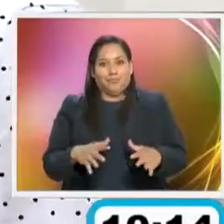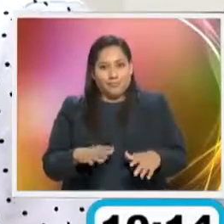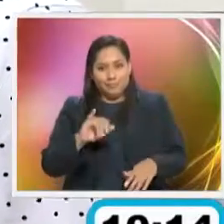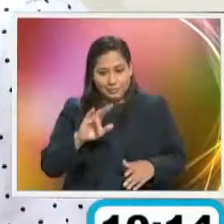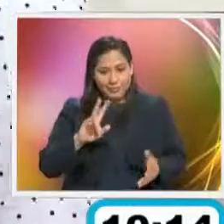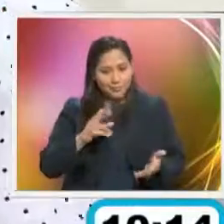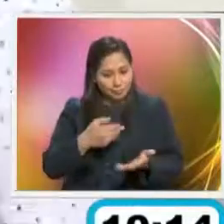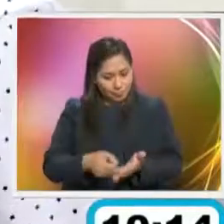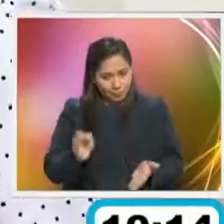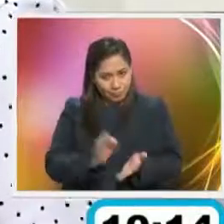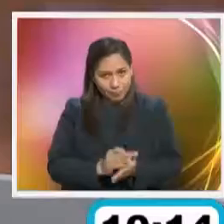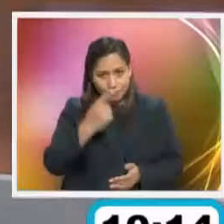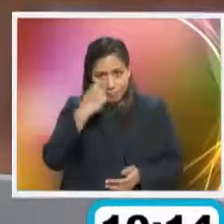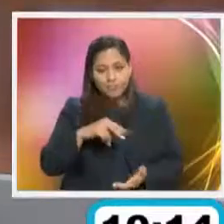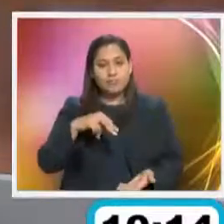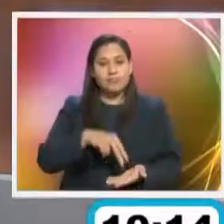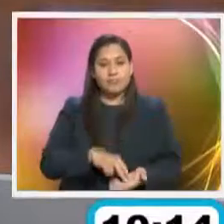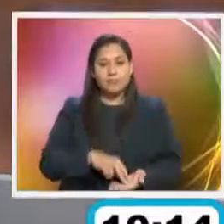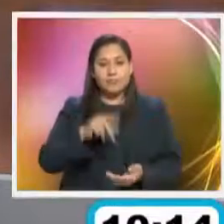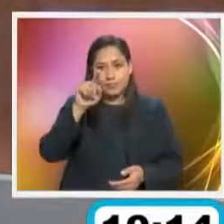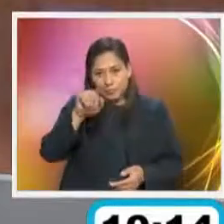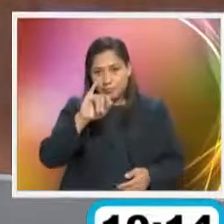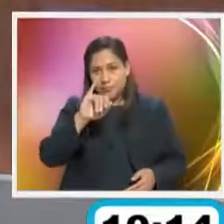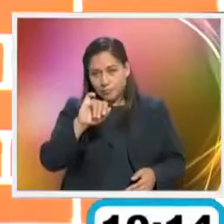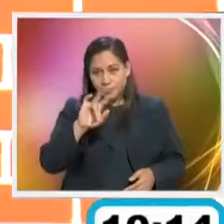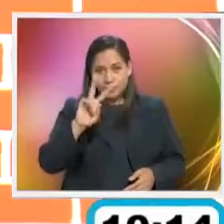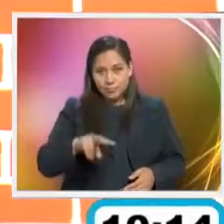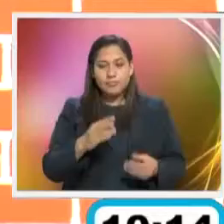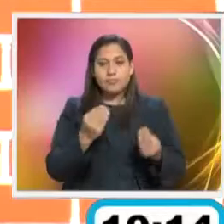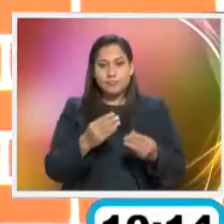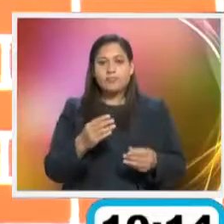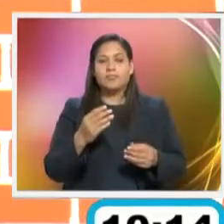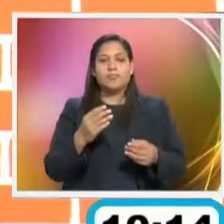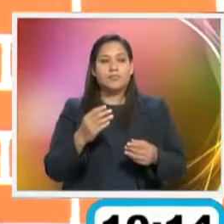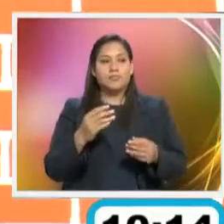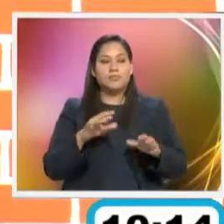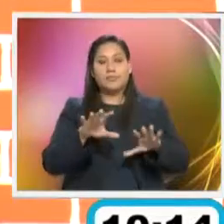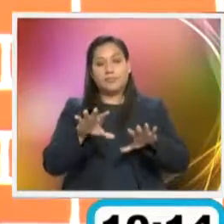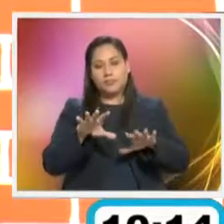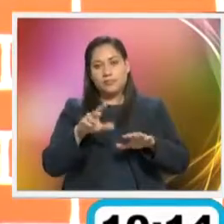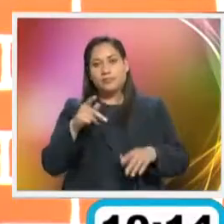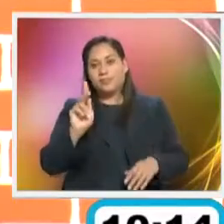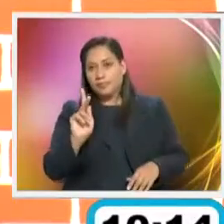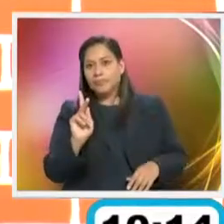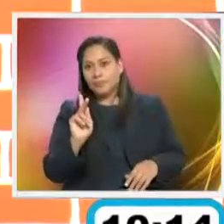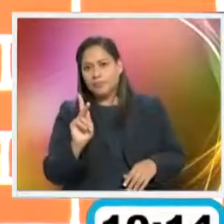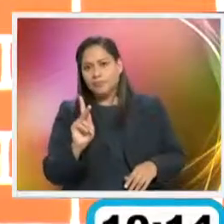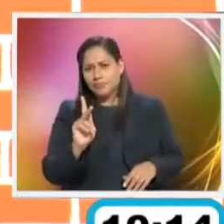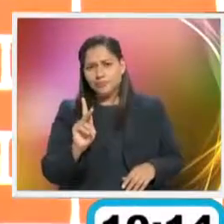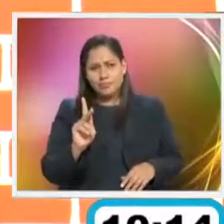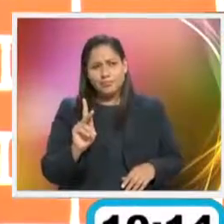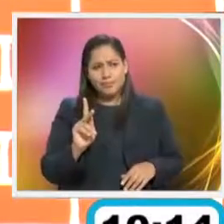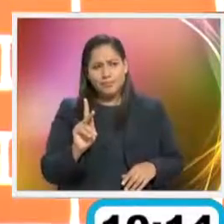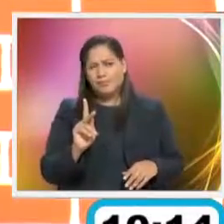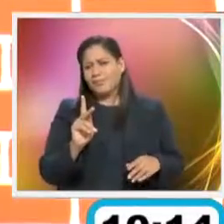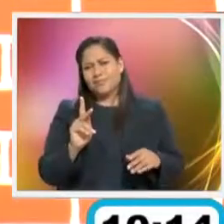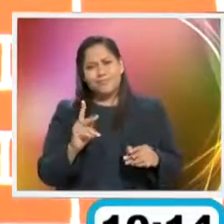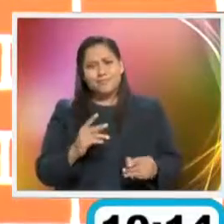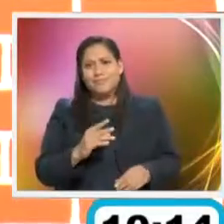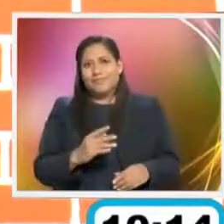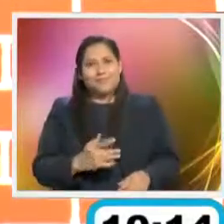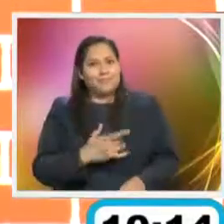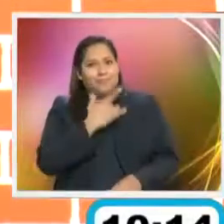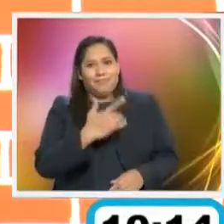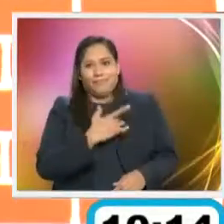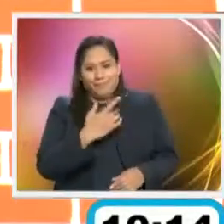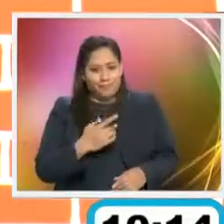valor, ¿no? Para pararte ahí. Sí, la verdad es que sí es muy imponente, pero es una ola de emociones, ¿no? La que